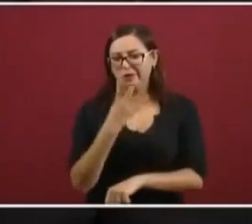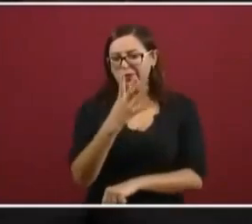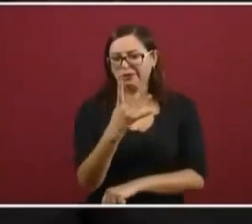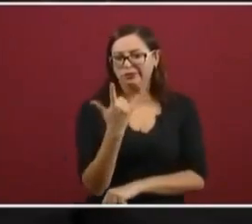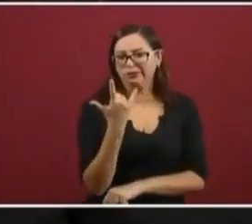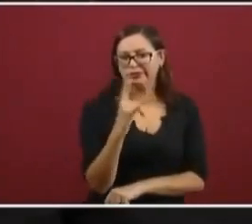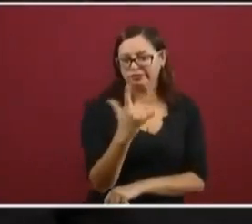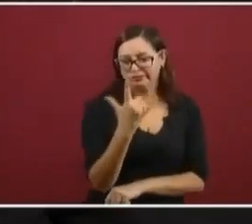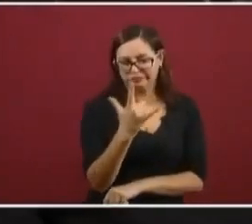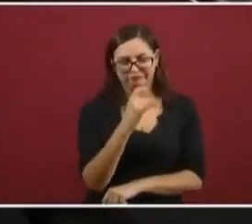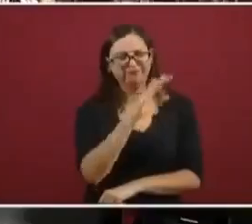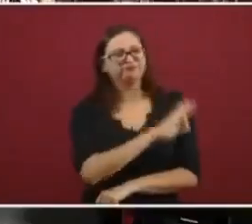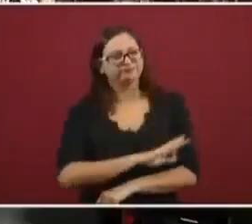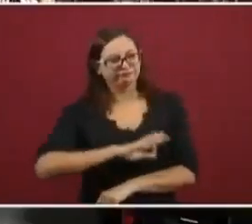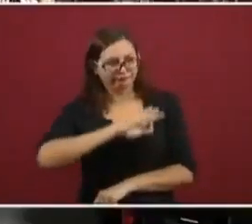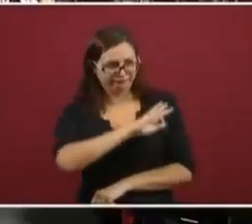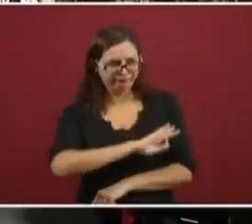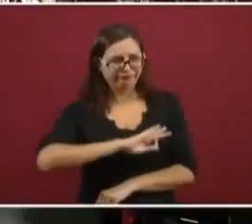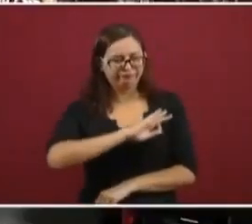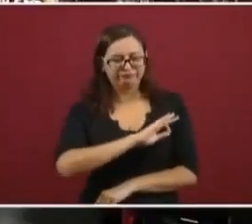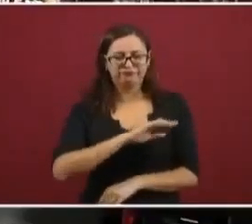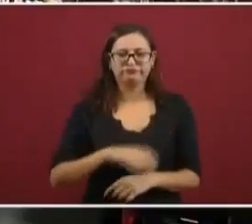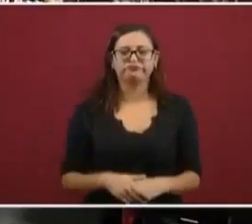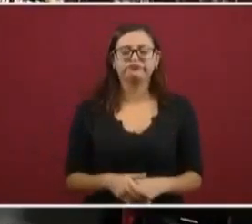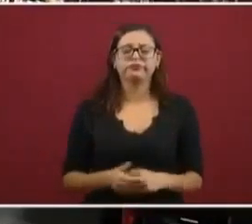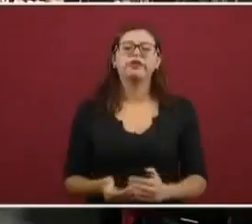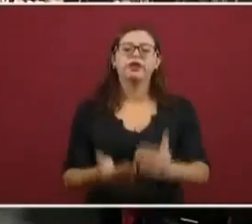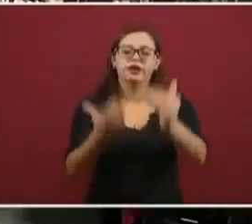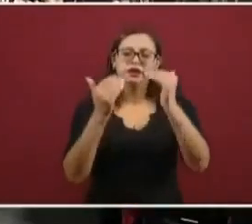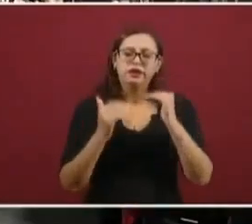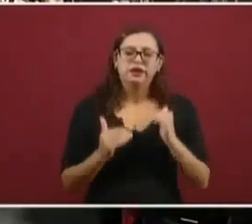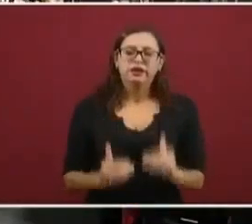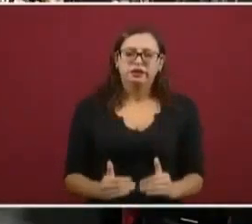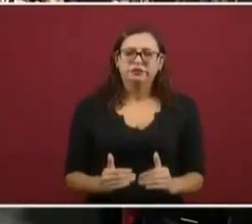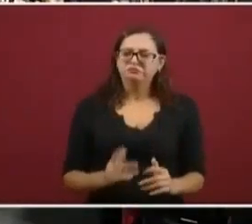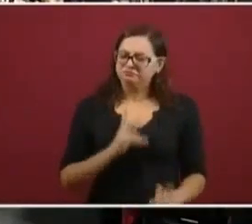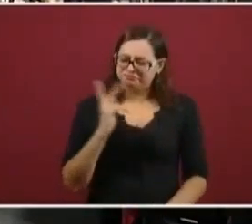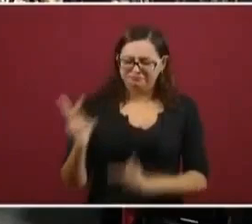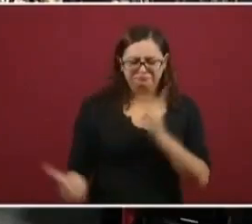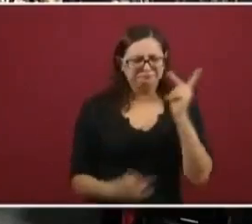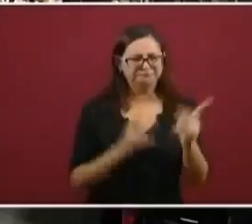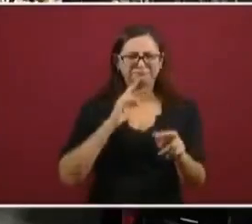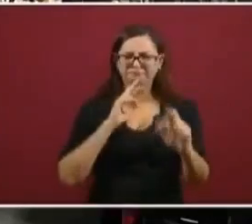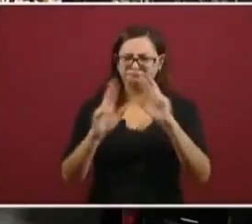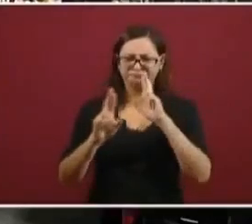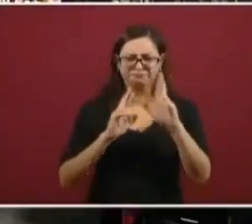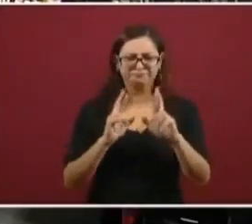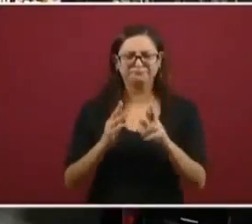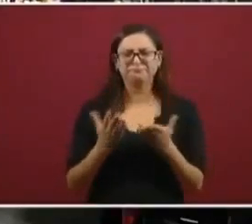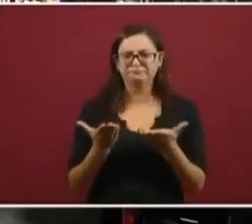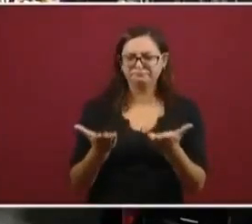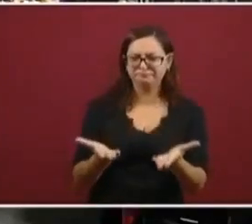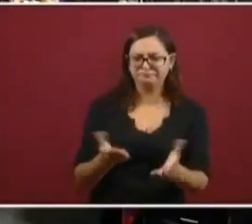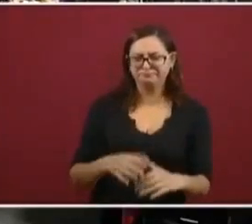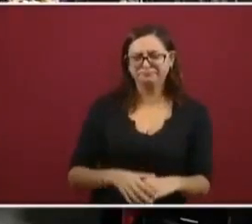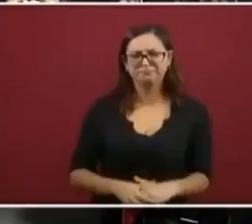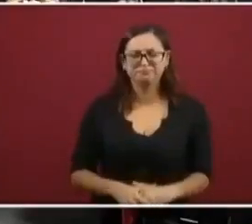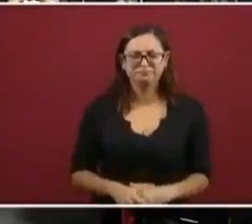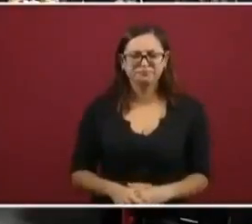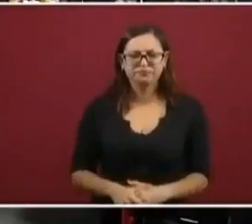julio y ahora sí vamos a preguntas y respuestas